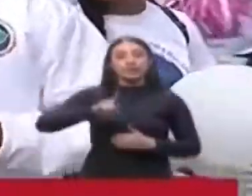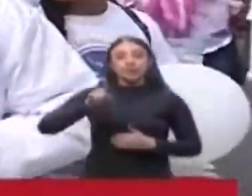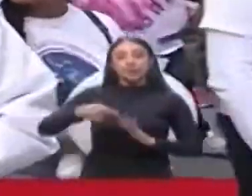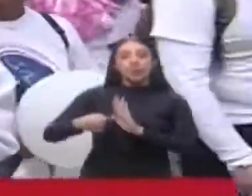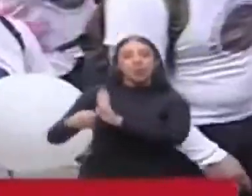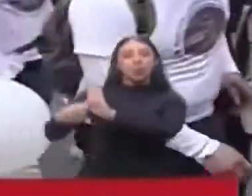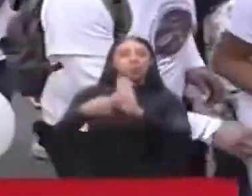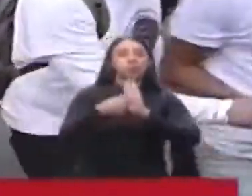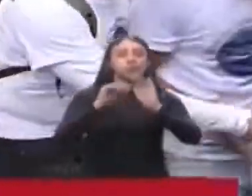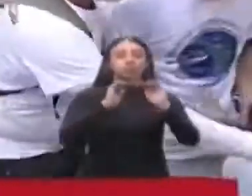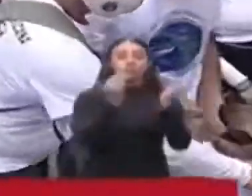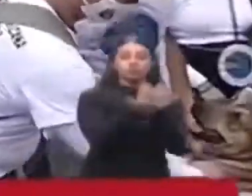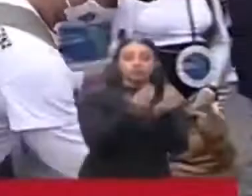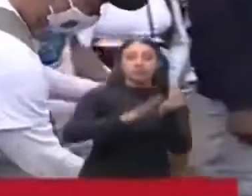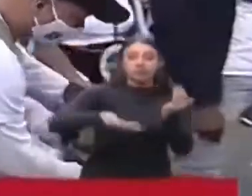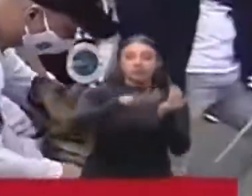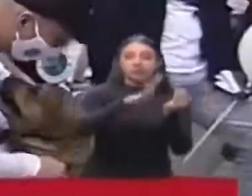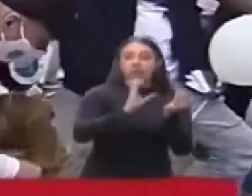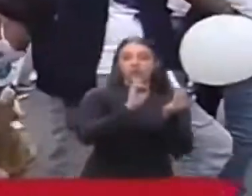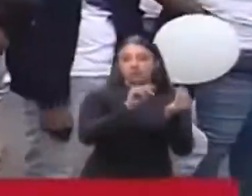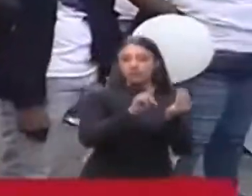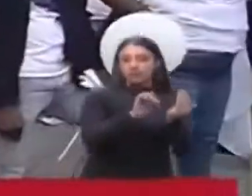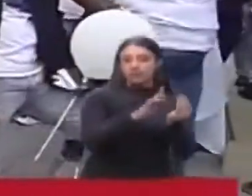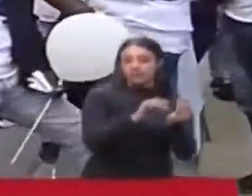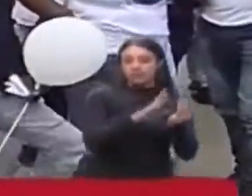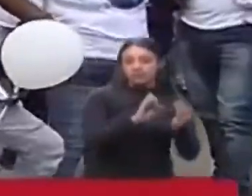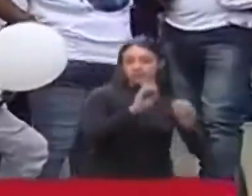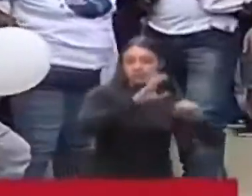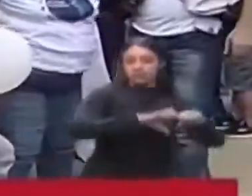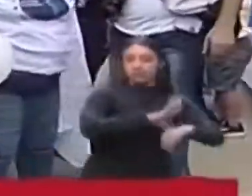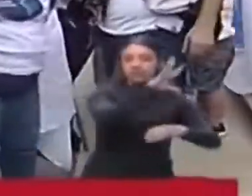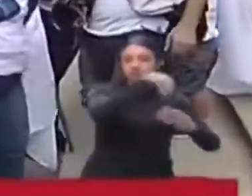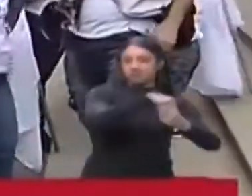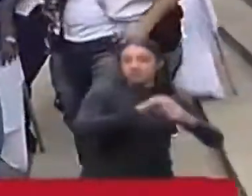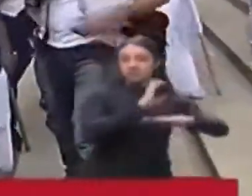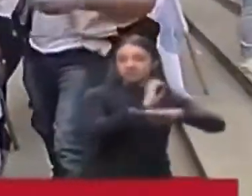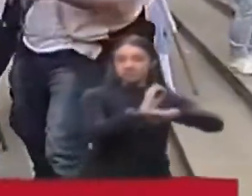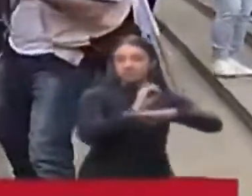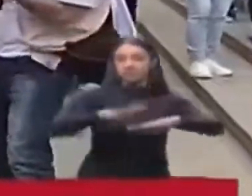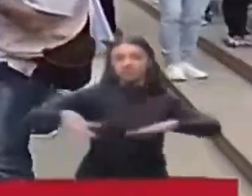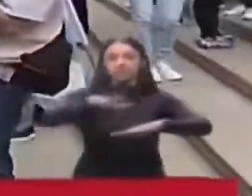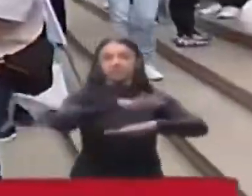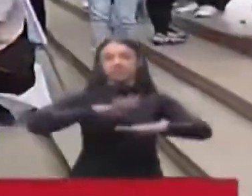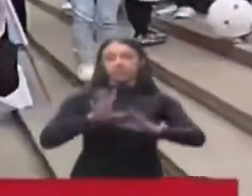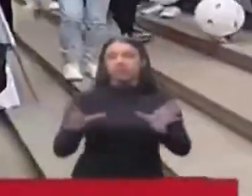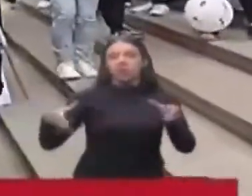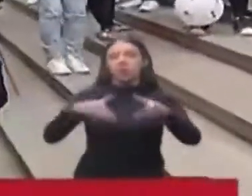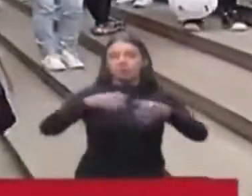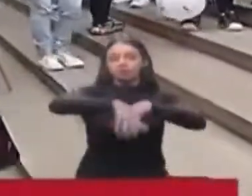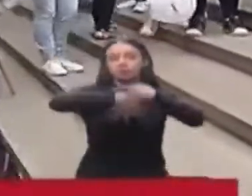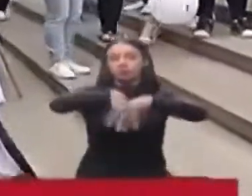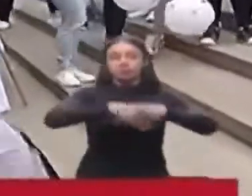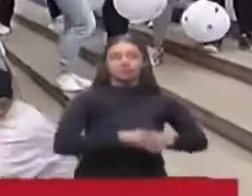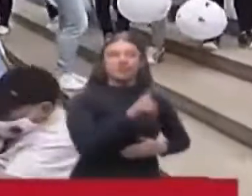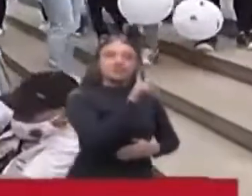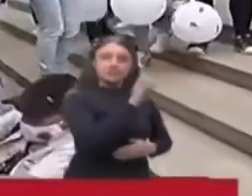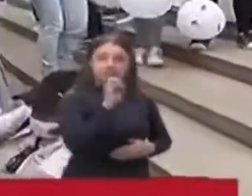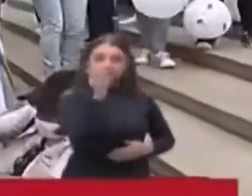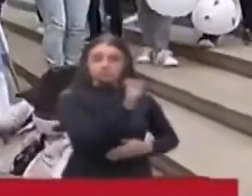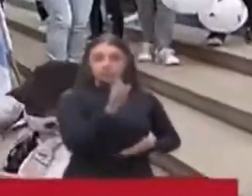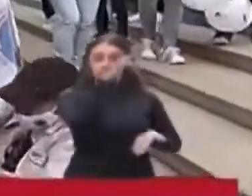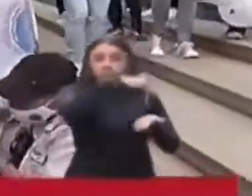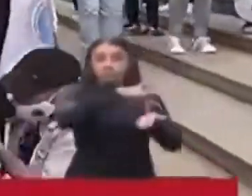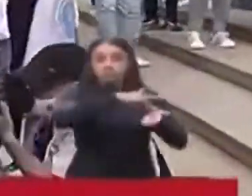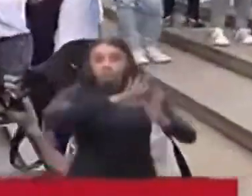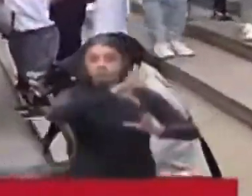el órgano colegiado de CONEIDU, la Confederación Nacional de Establecimiento de Instituciones Humanistas. Perfecto, muchísimas gracias. Son unas 200 personas las que hacen